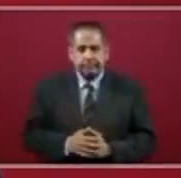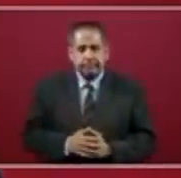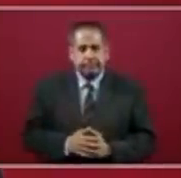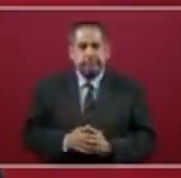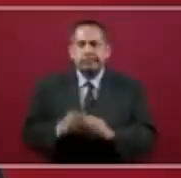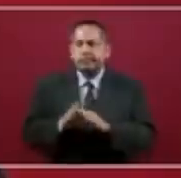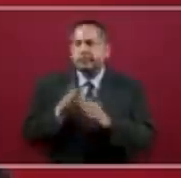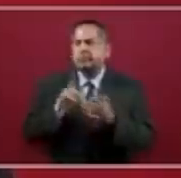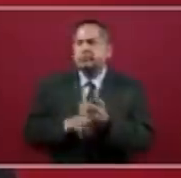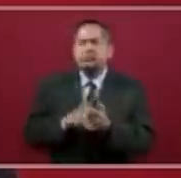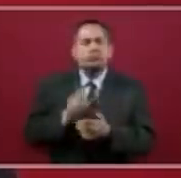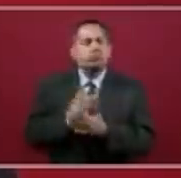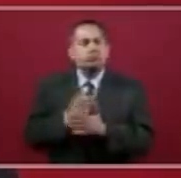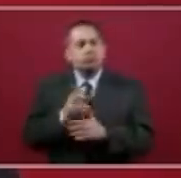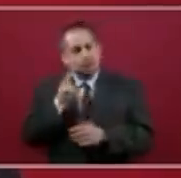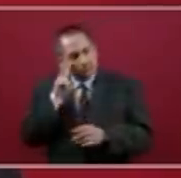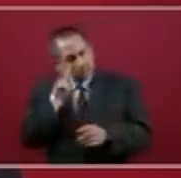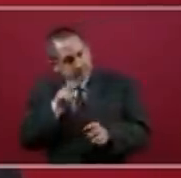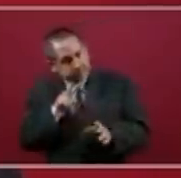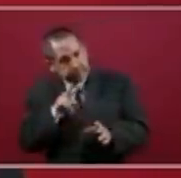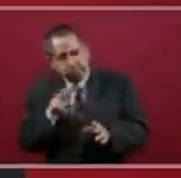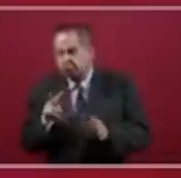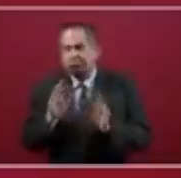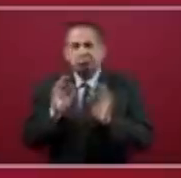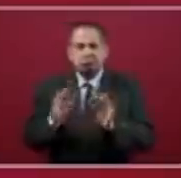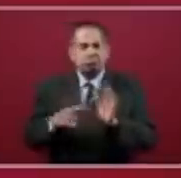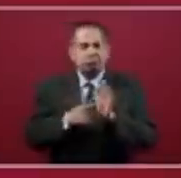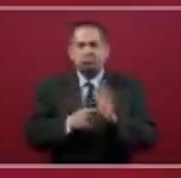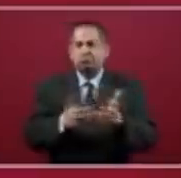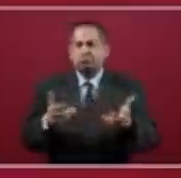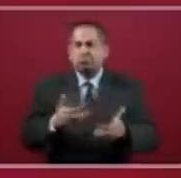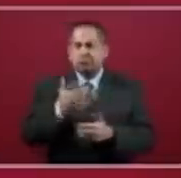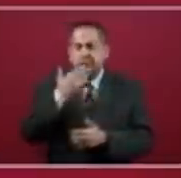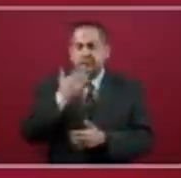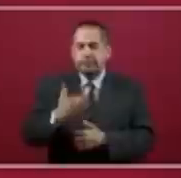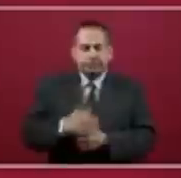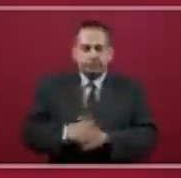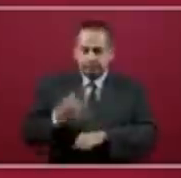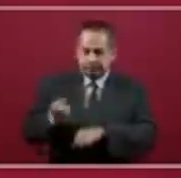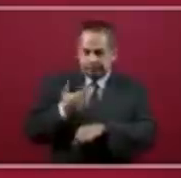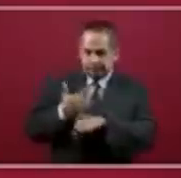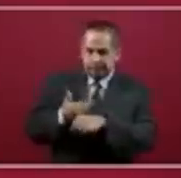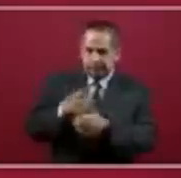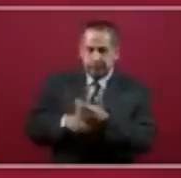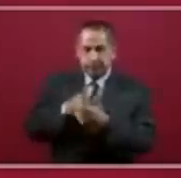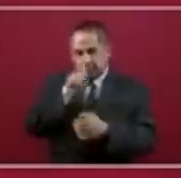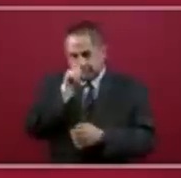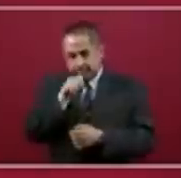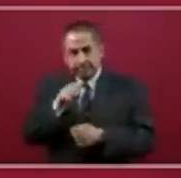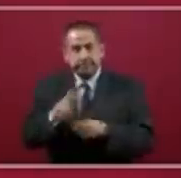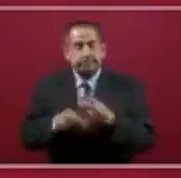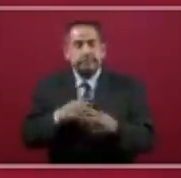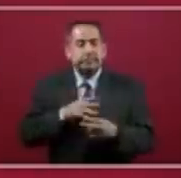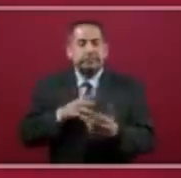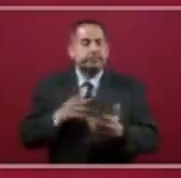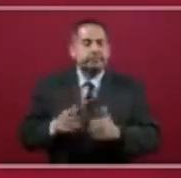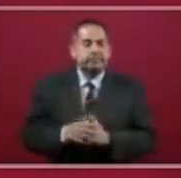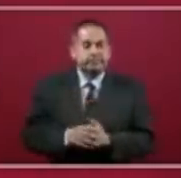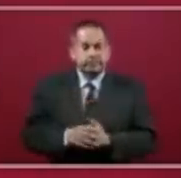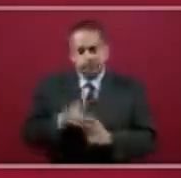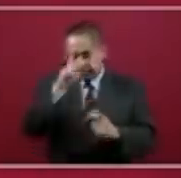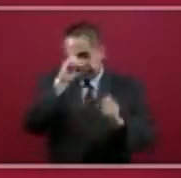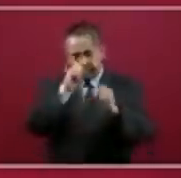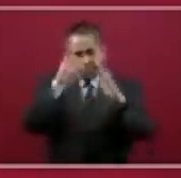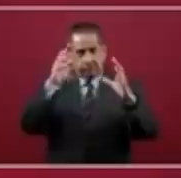no solo se ve lo que se está haciendo en una secretaría, sino se tiene la visión